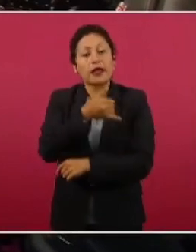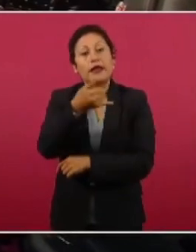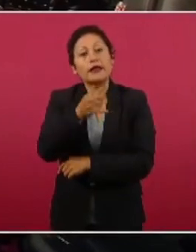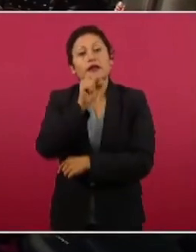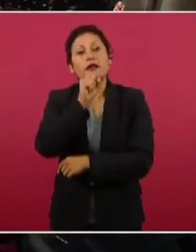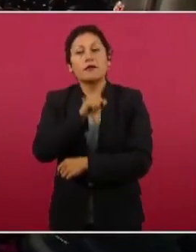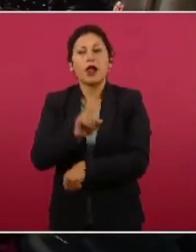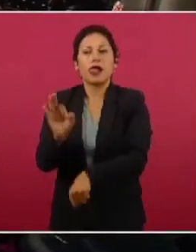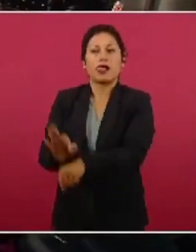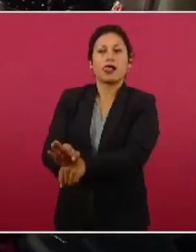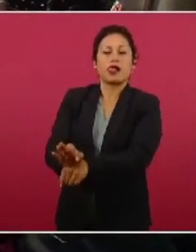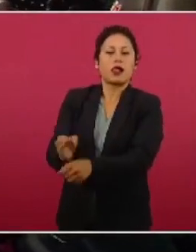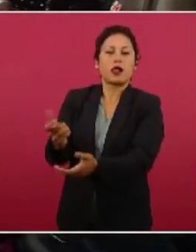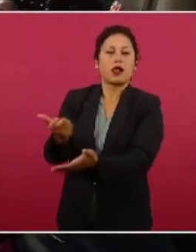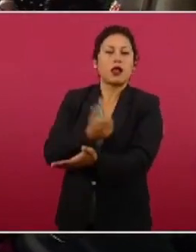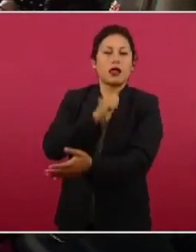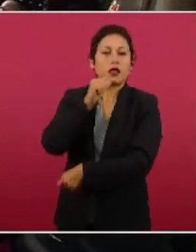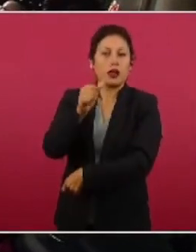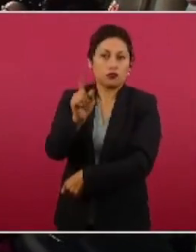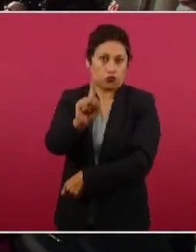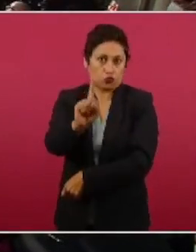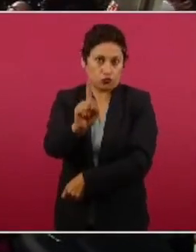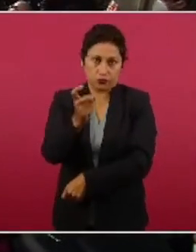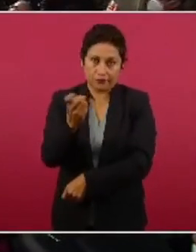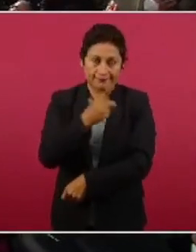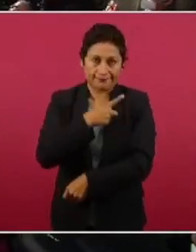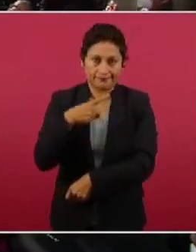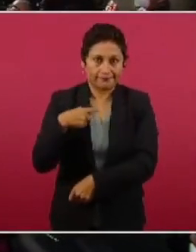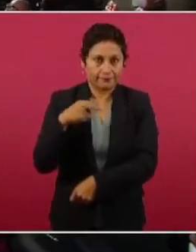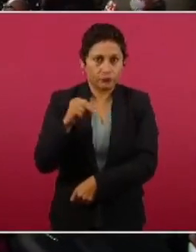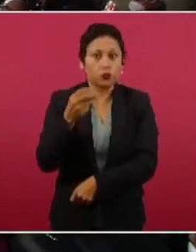Debe de haber algo, alguna…